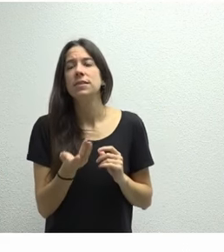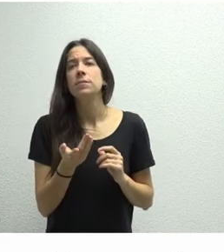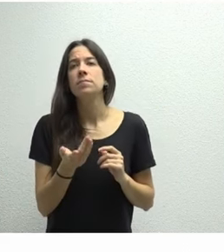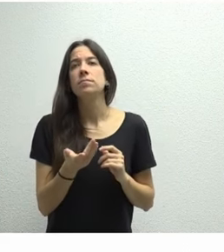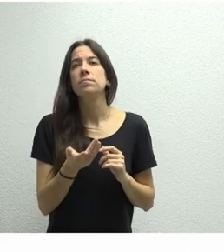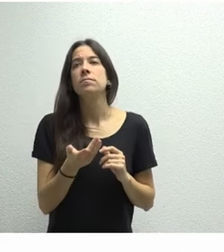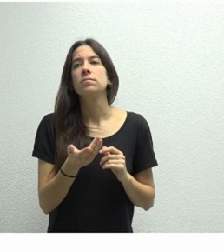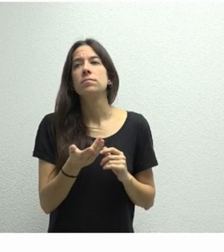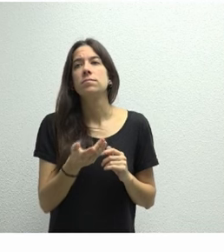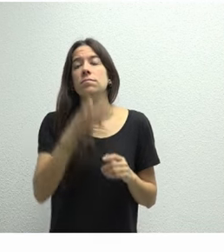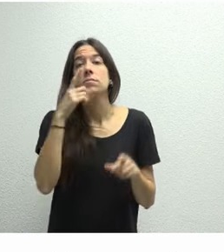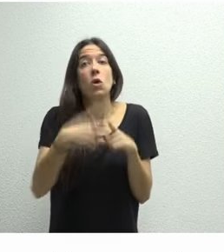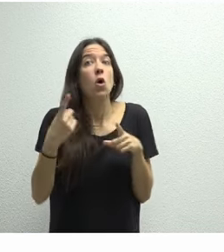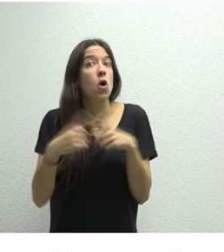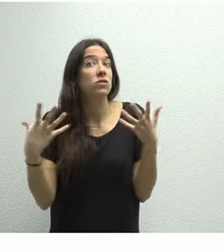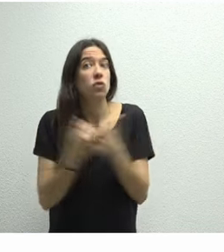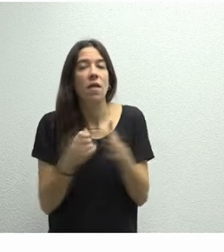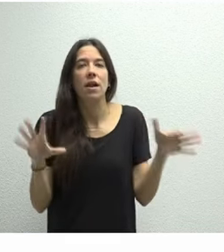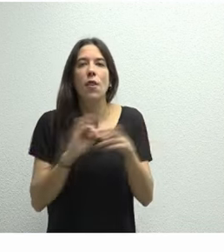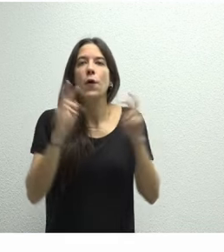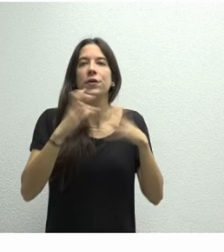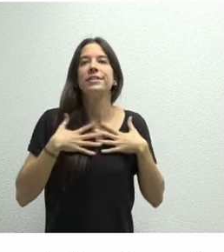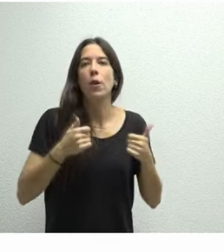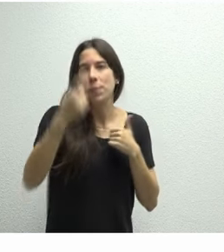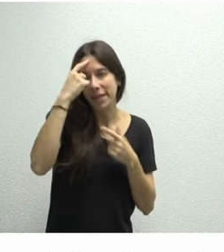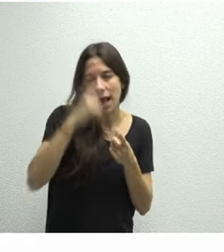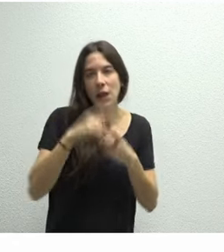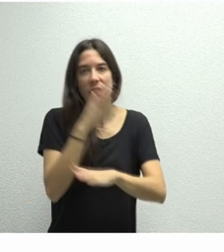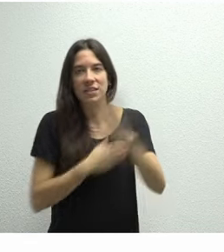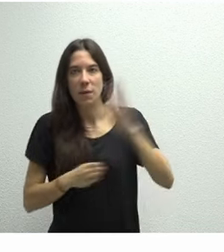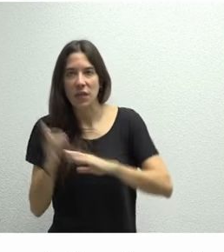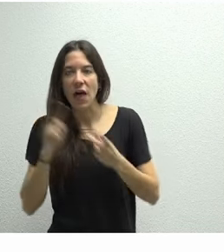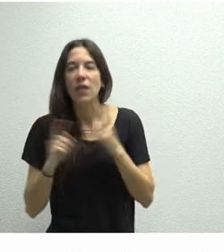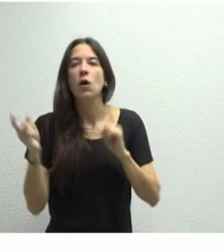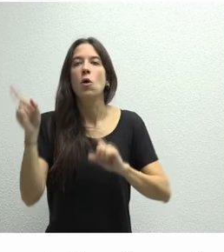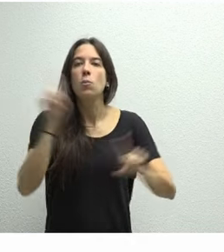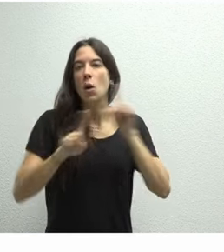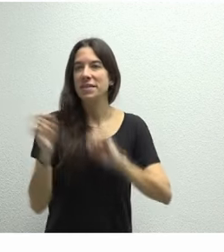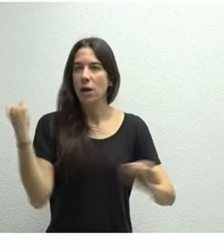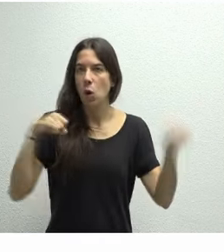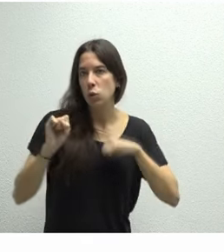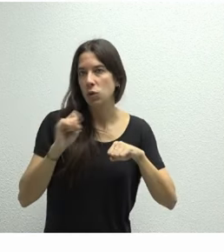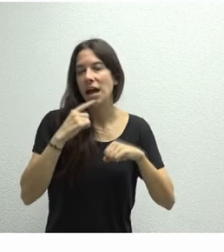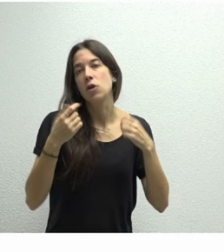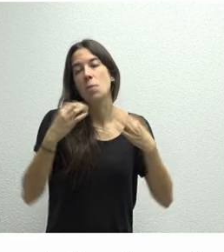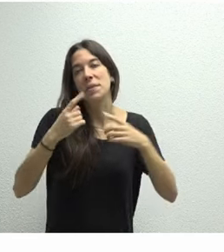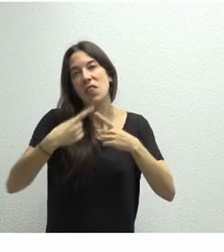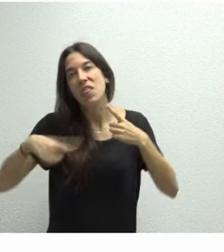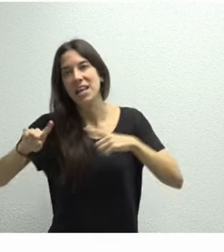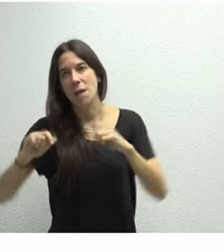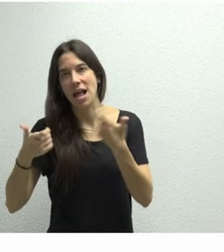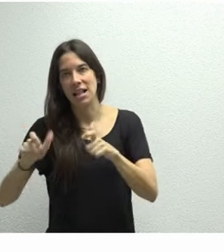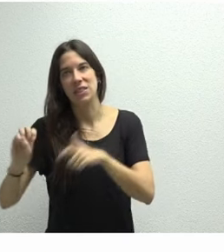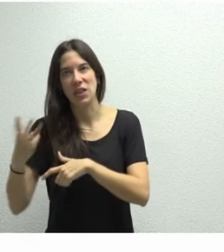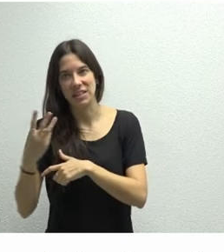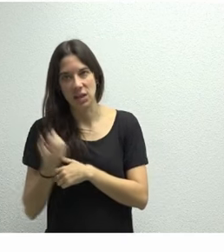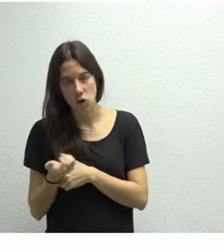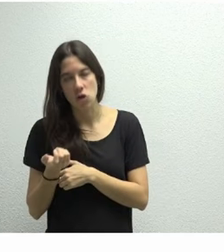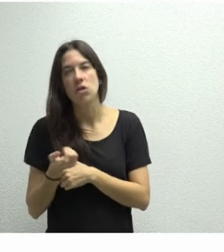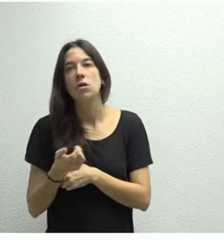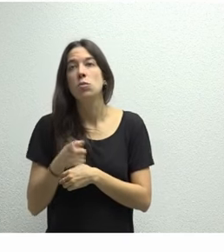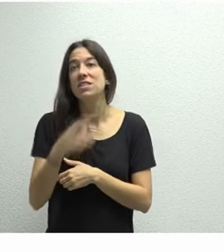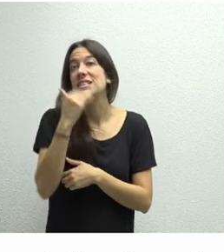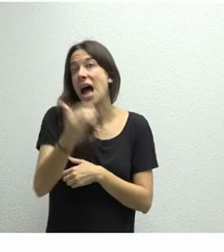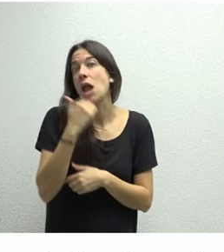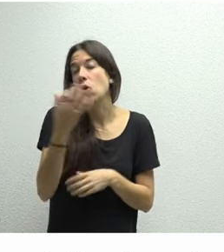todo lo que es Salud Mental y discapacidad y problemas de la conducta al tercer sector no yo creo que es algo que nos deber